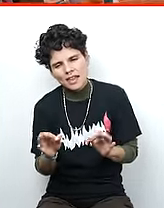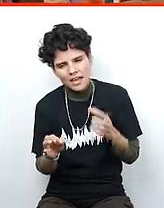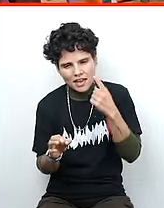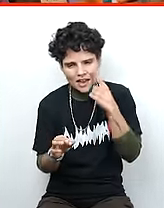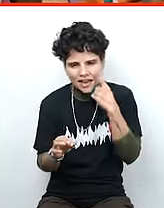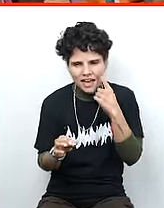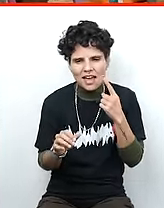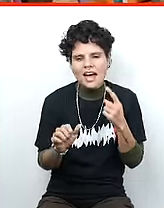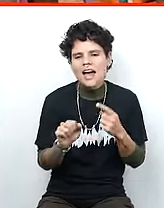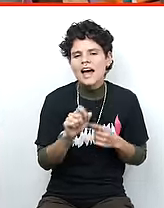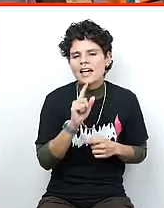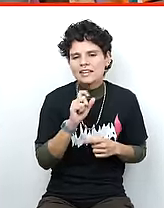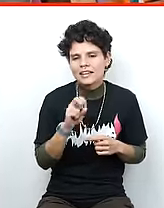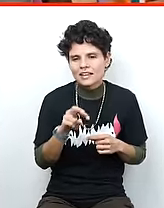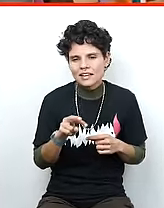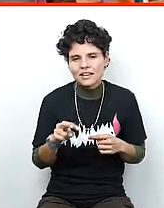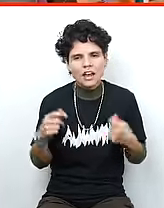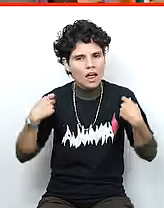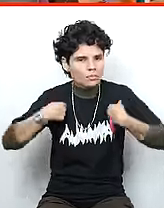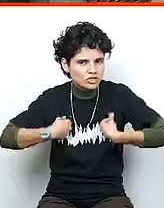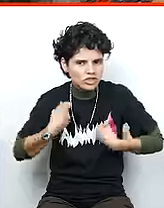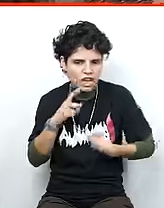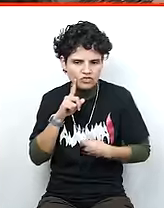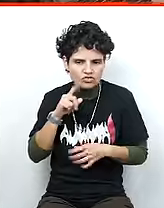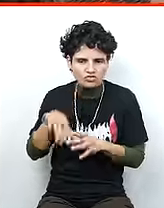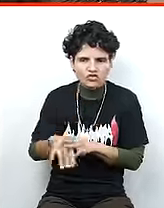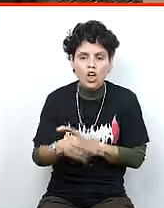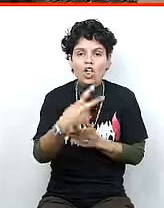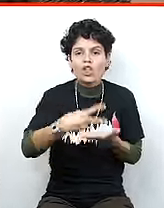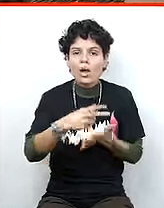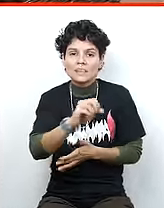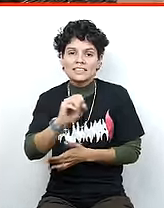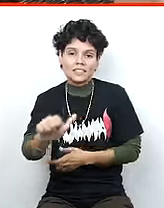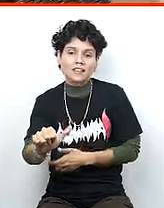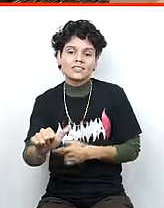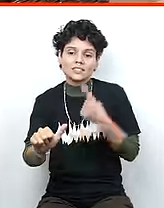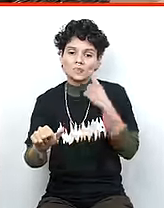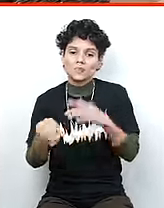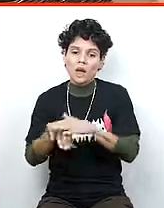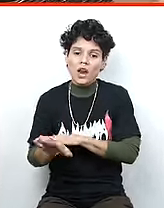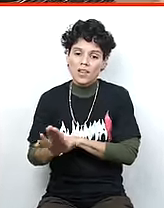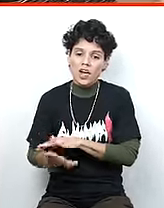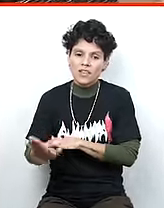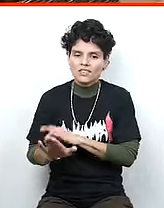¡Oh! Le haré. ¿Dónde lo tenía? ¿En la mochila? Del 2006. No.